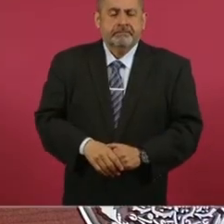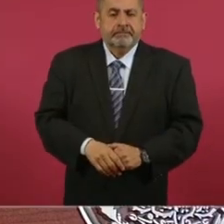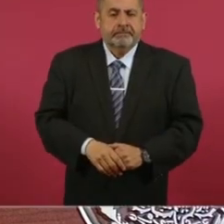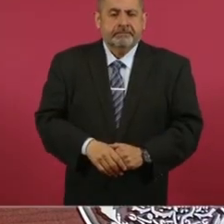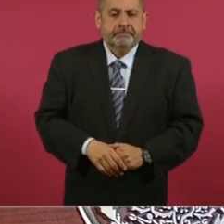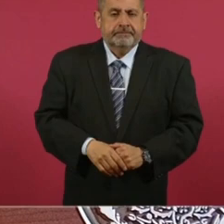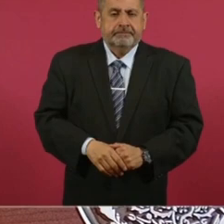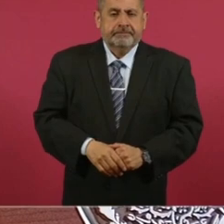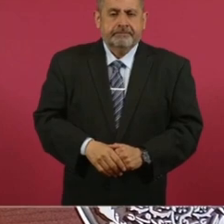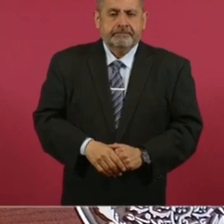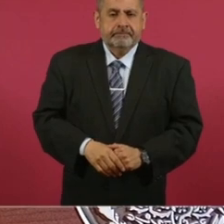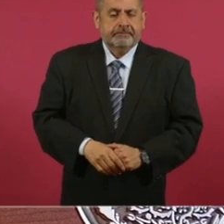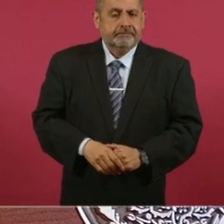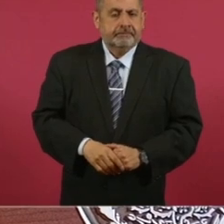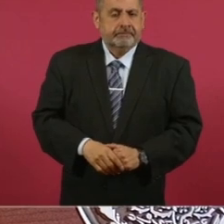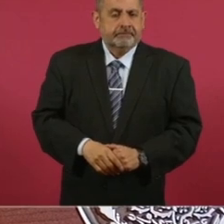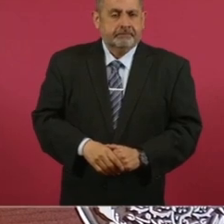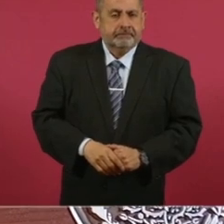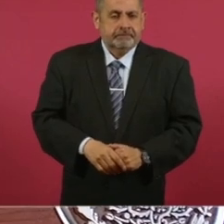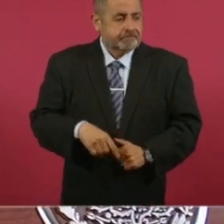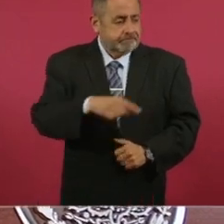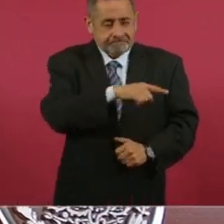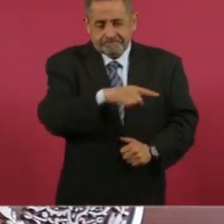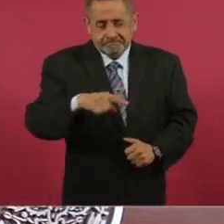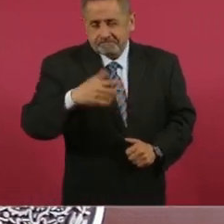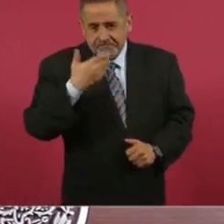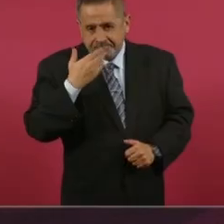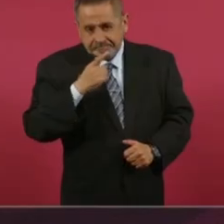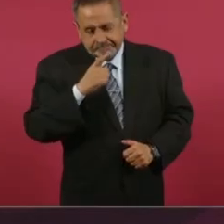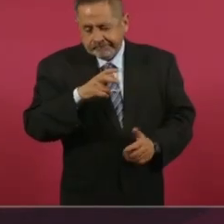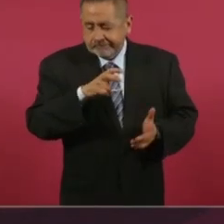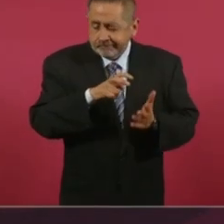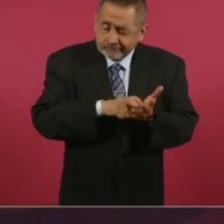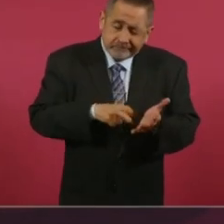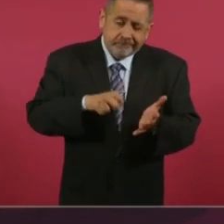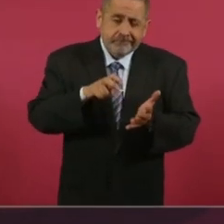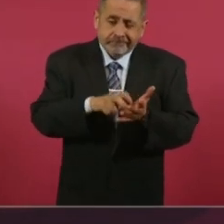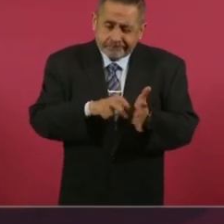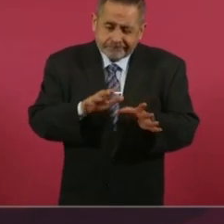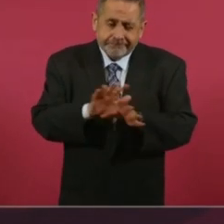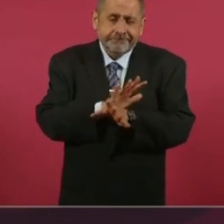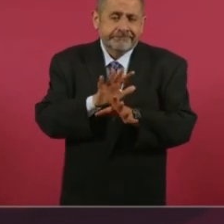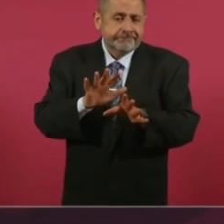terminar de resarcir